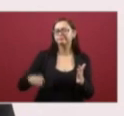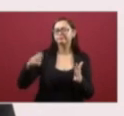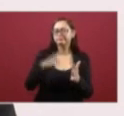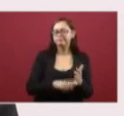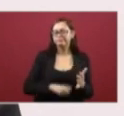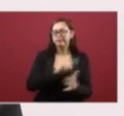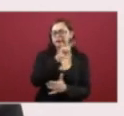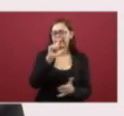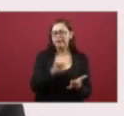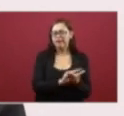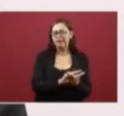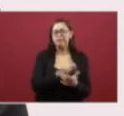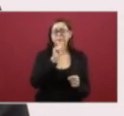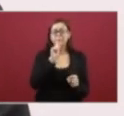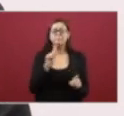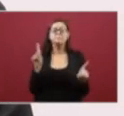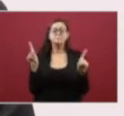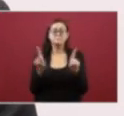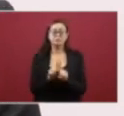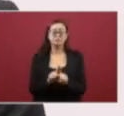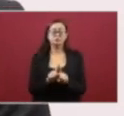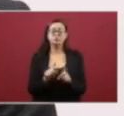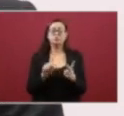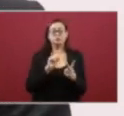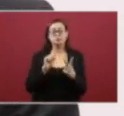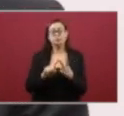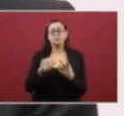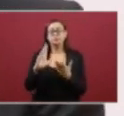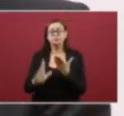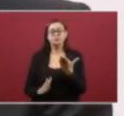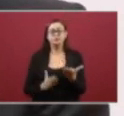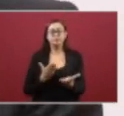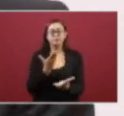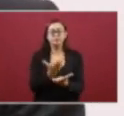crítica, contesta todo, se pelea si es necesario,